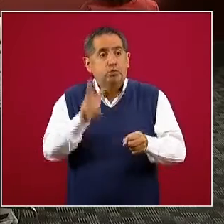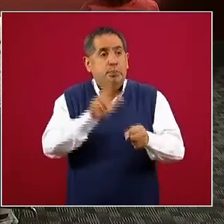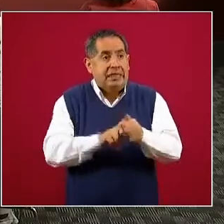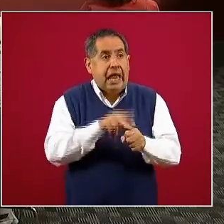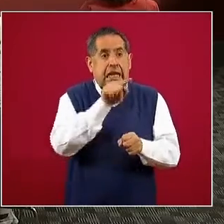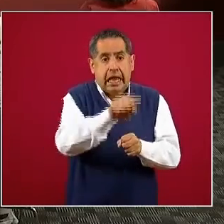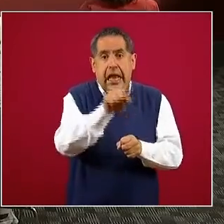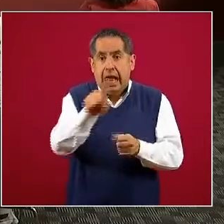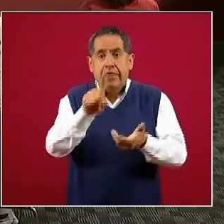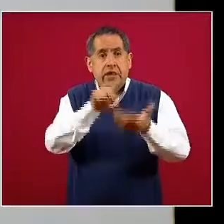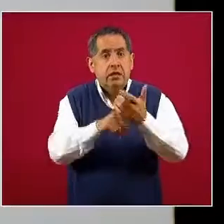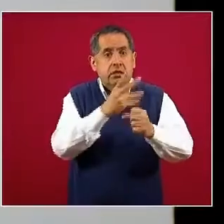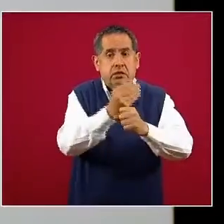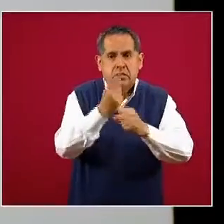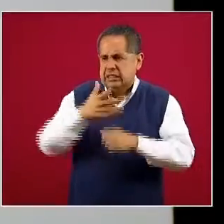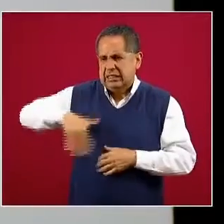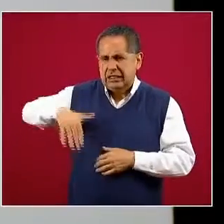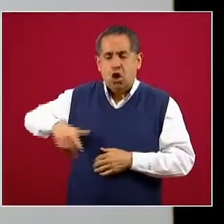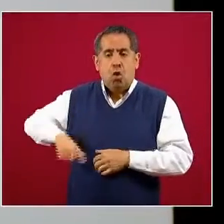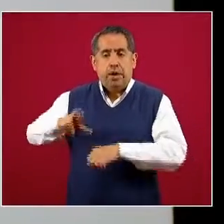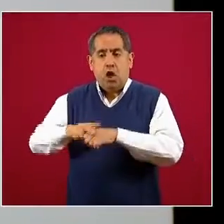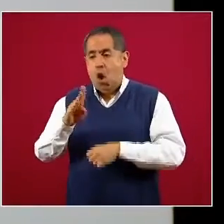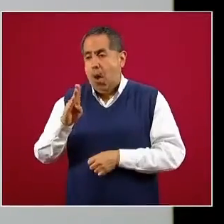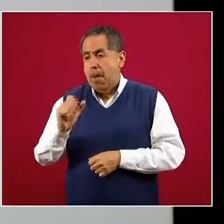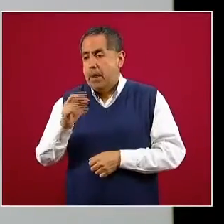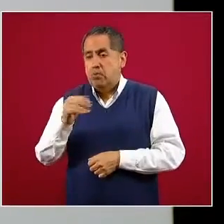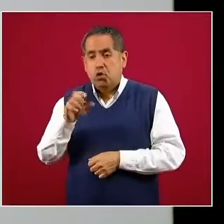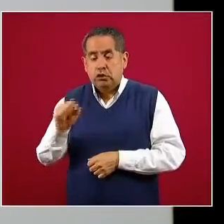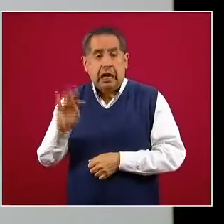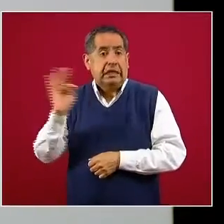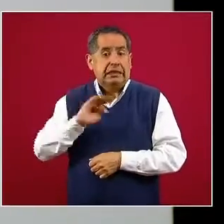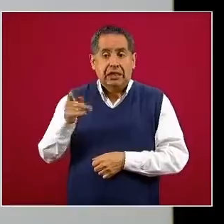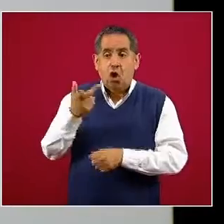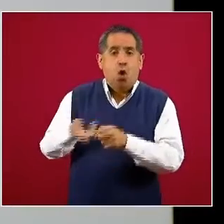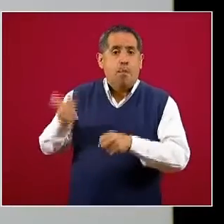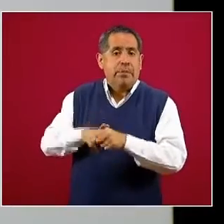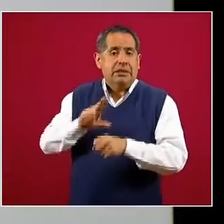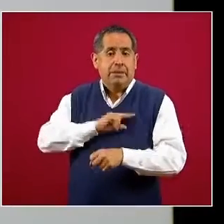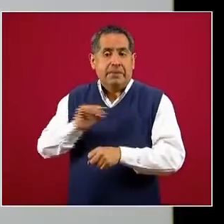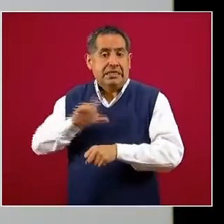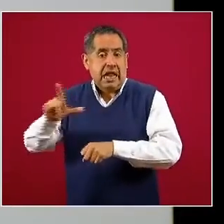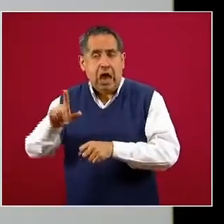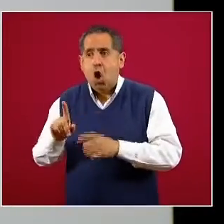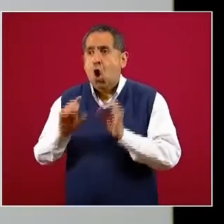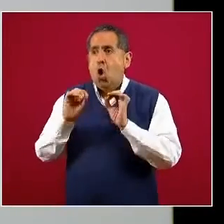ya no un hospital tan grande de 415 camas, sino 2 hospitales de